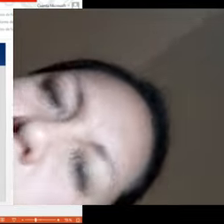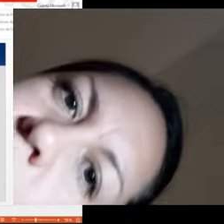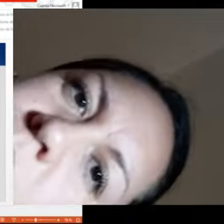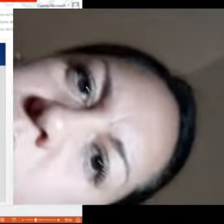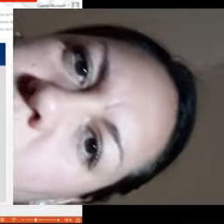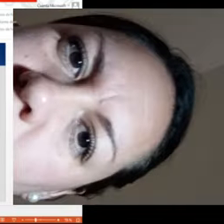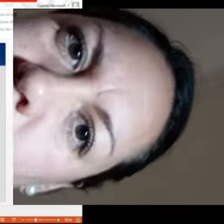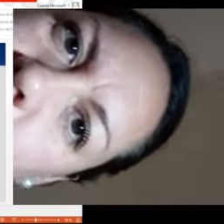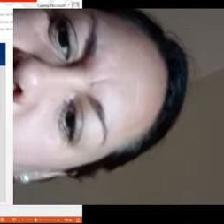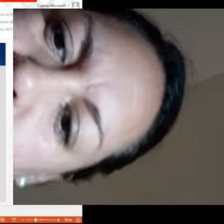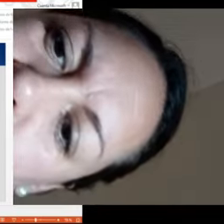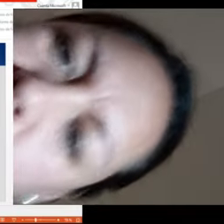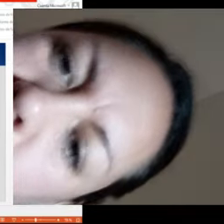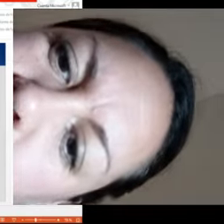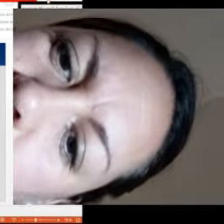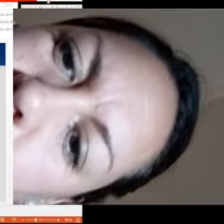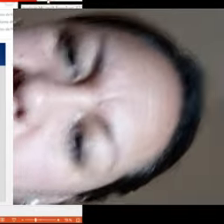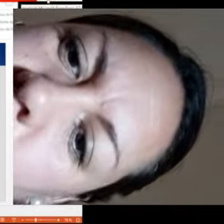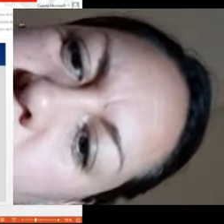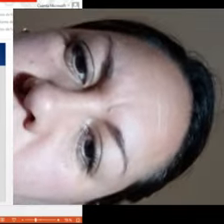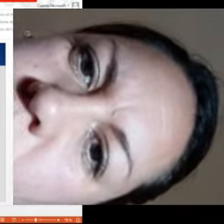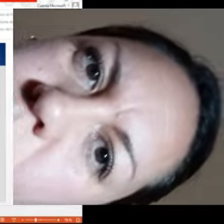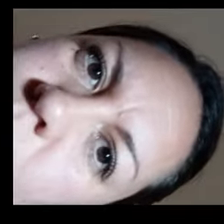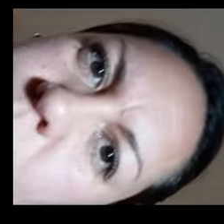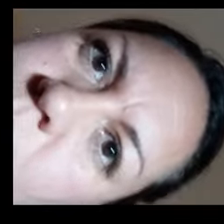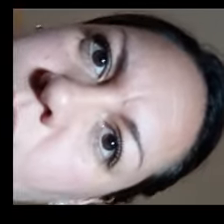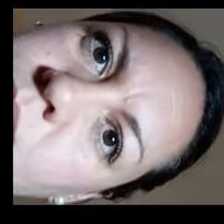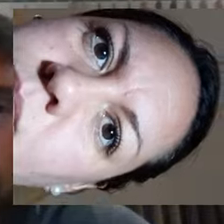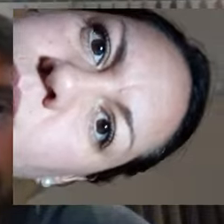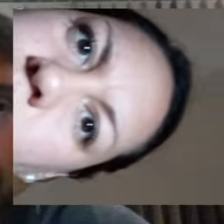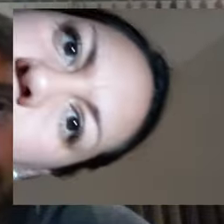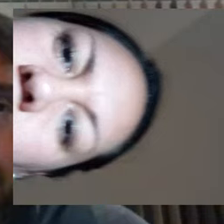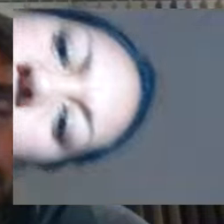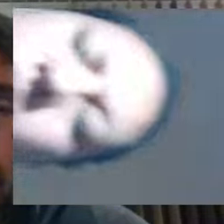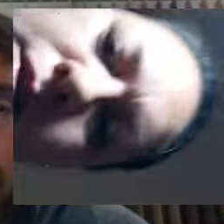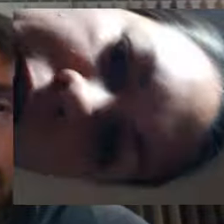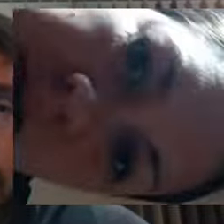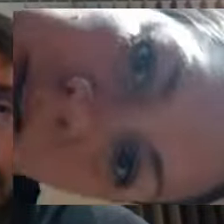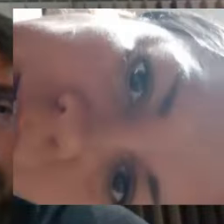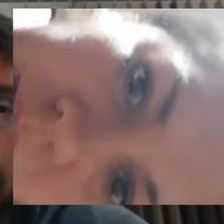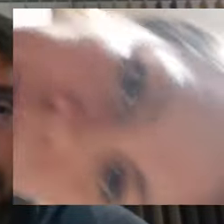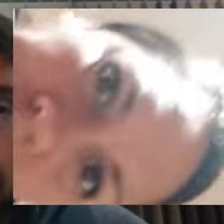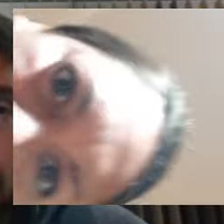a ver todo lo que es